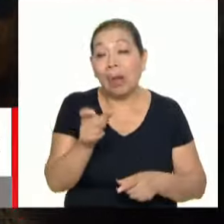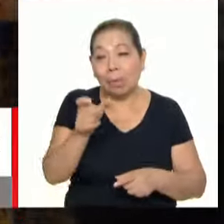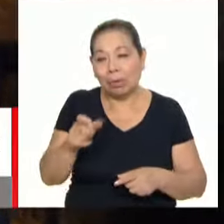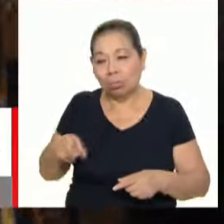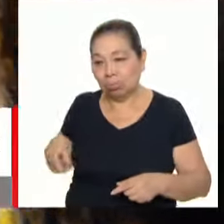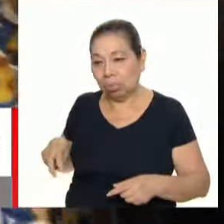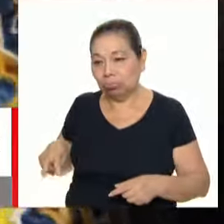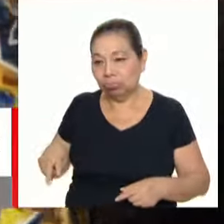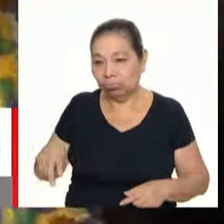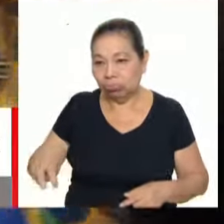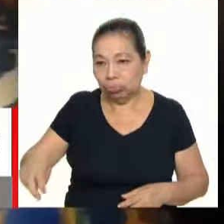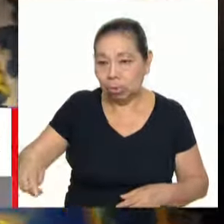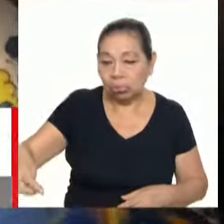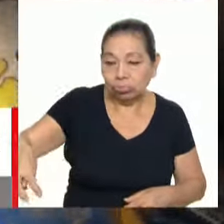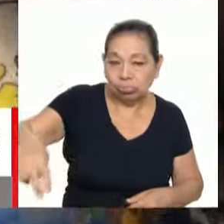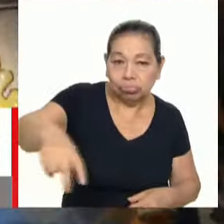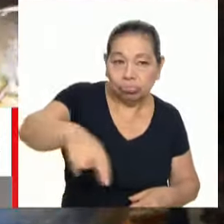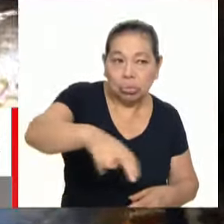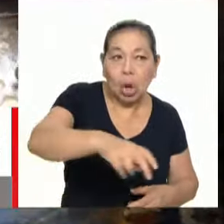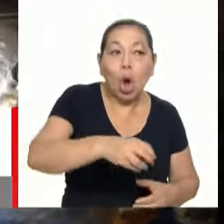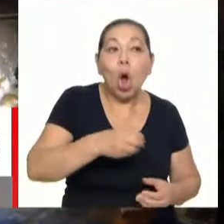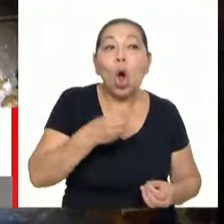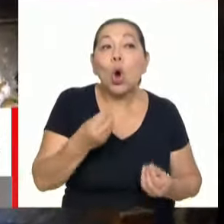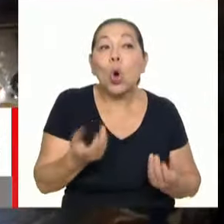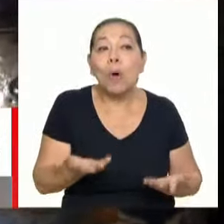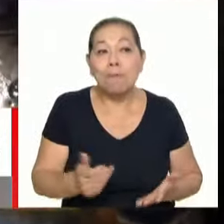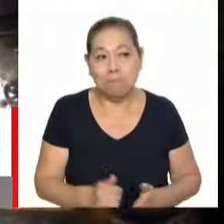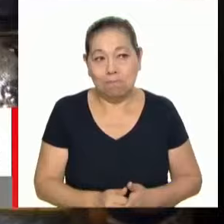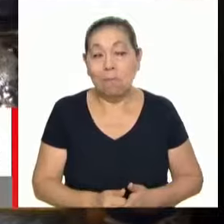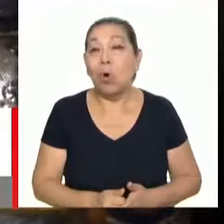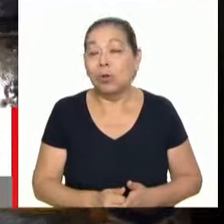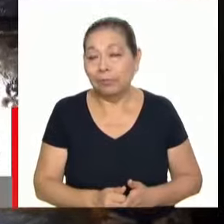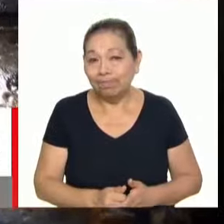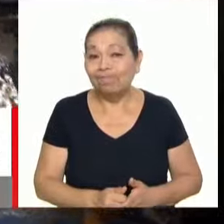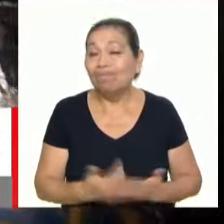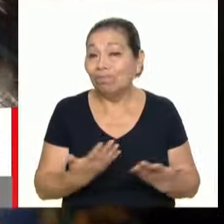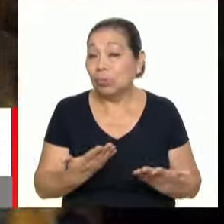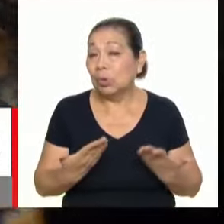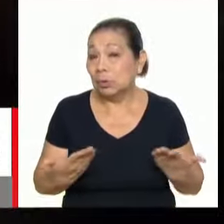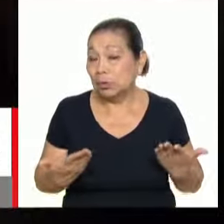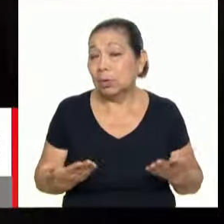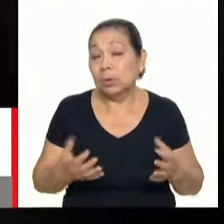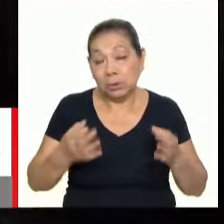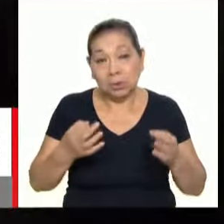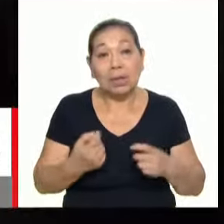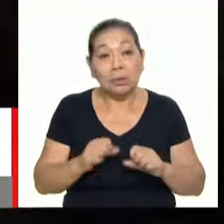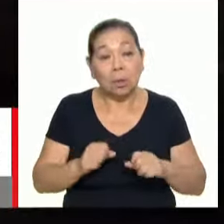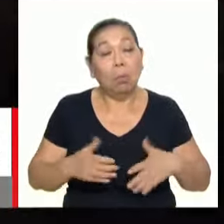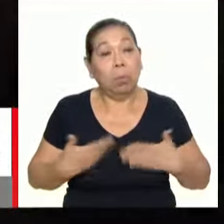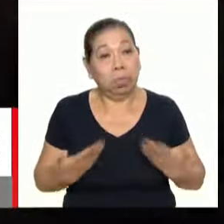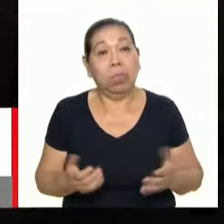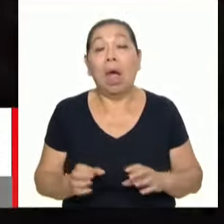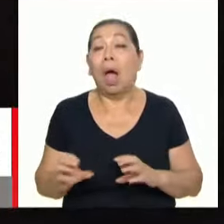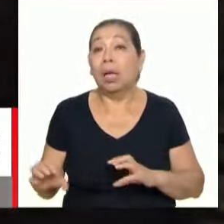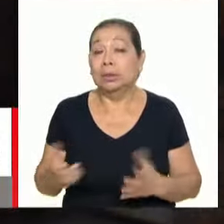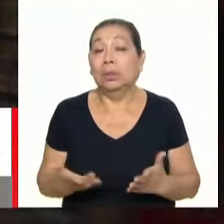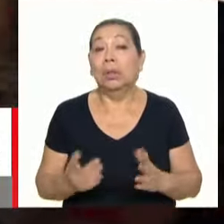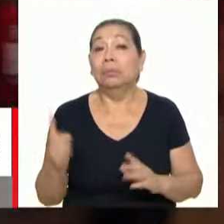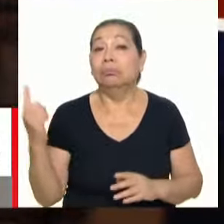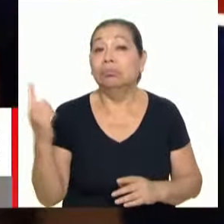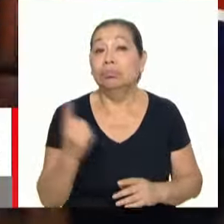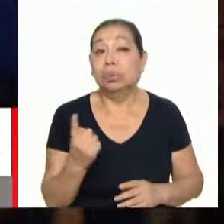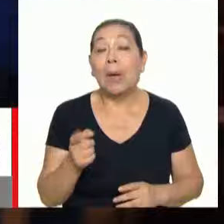y de salidas que nos permitan de alguna manera tener estas condiciones seguras para poder habilitar la